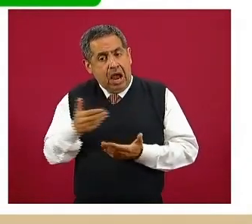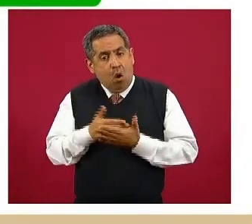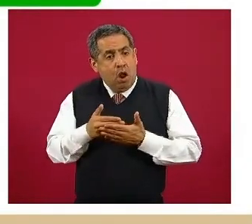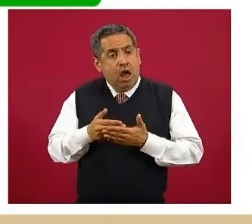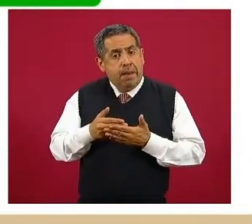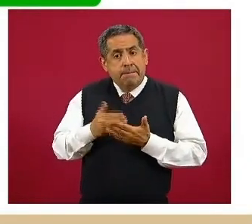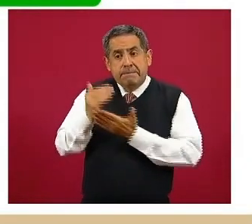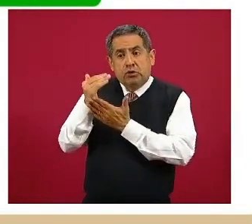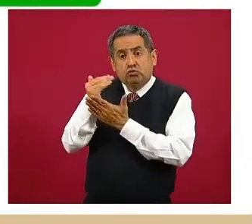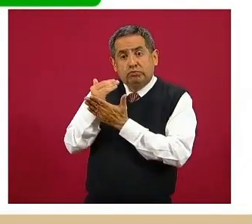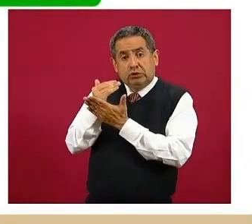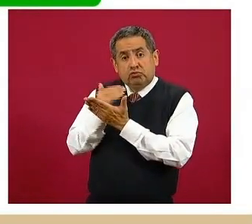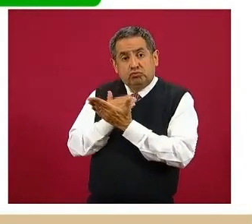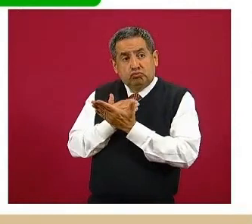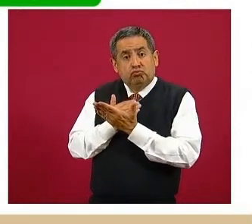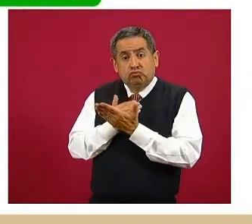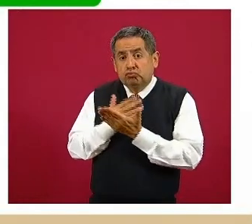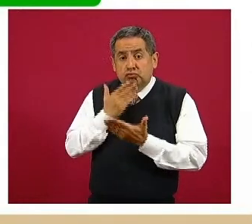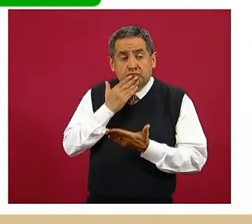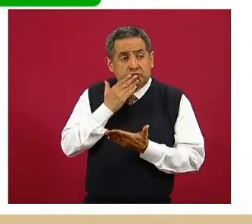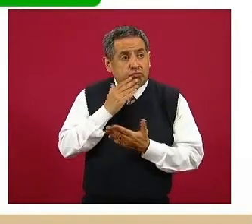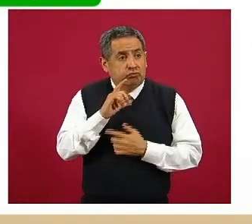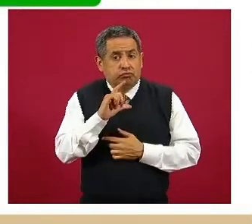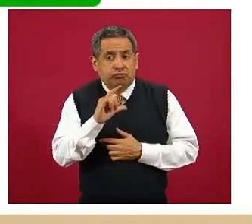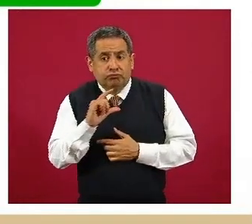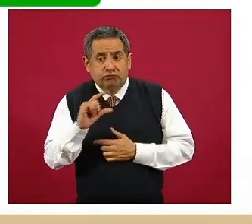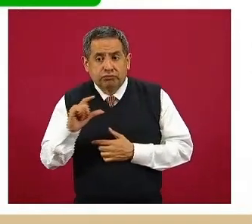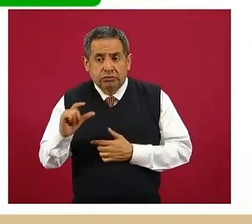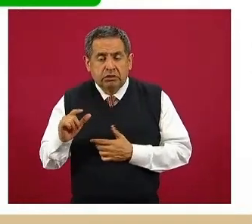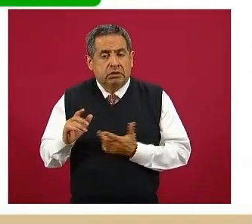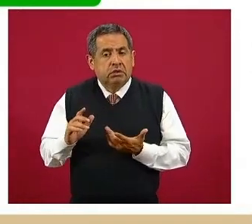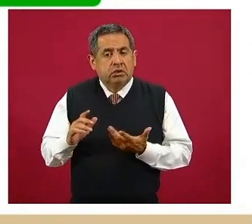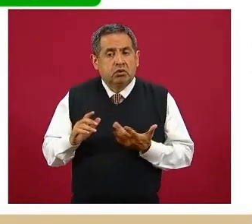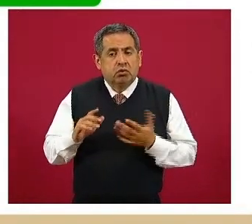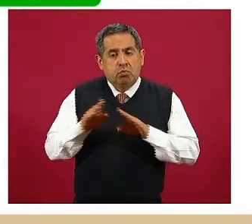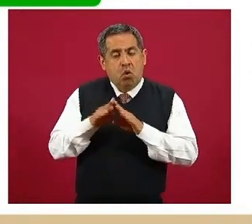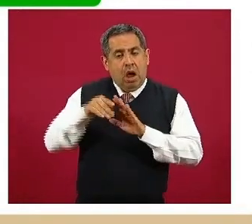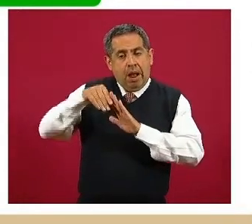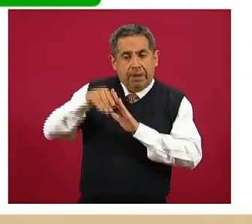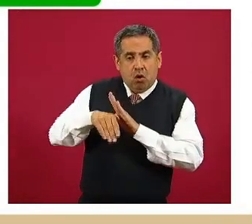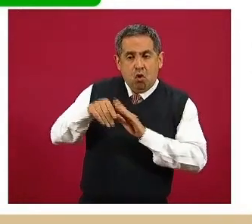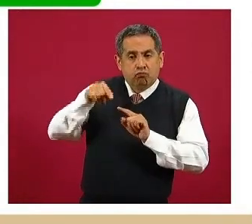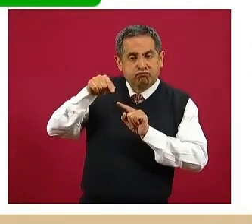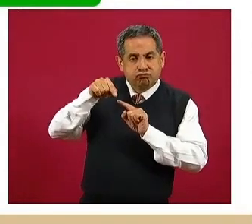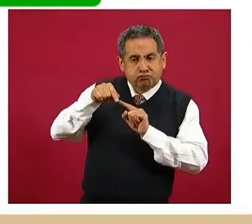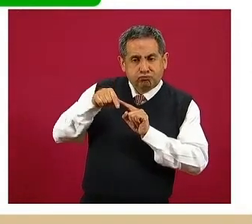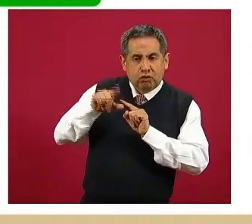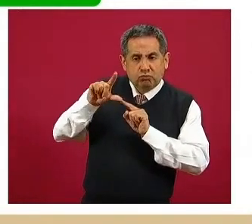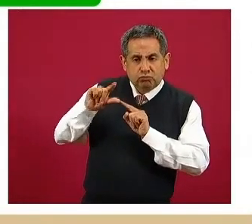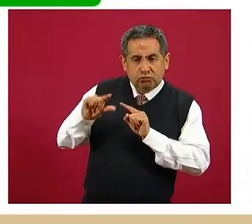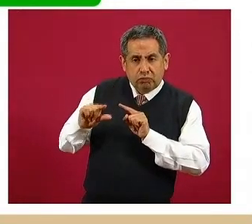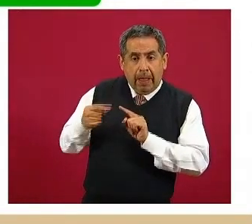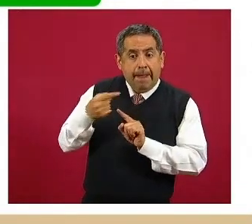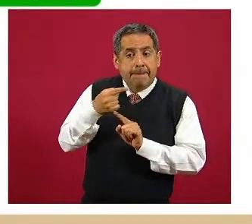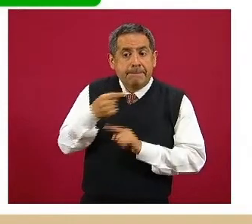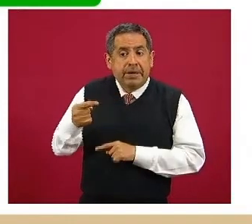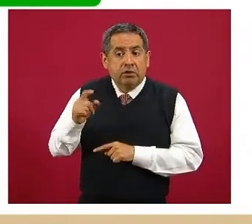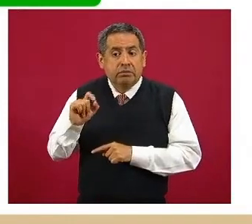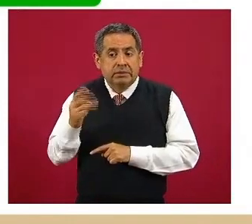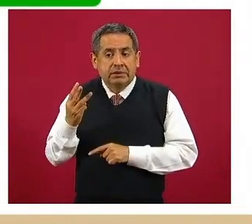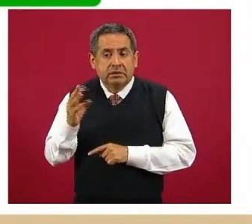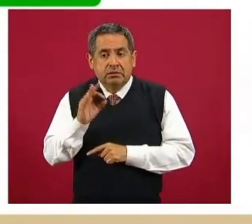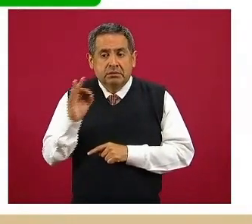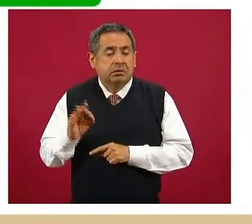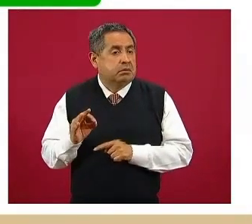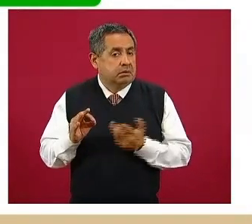mantiene bastante, en este caso una vertical hacia abajo, y es un menos 23%